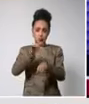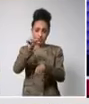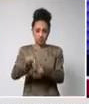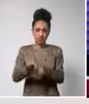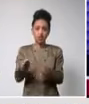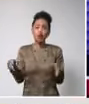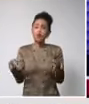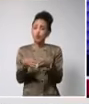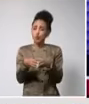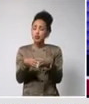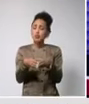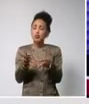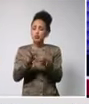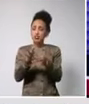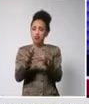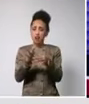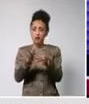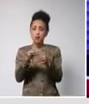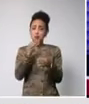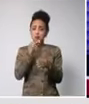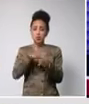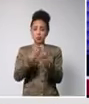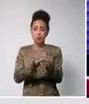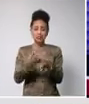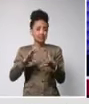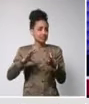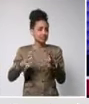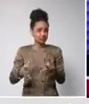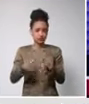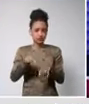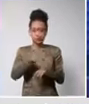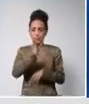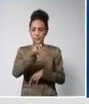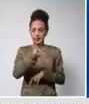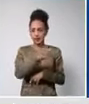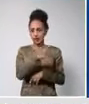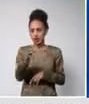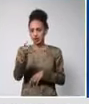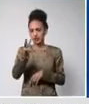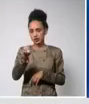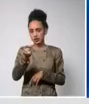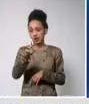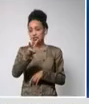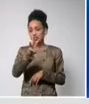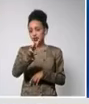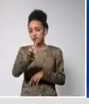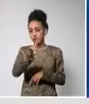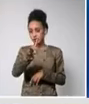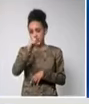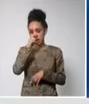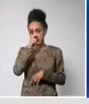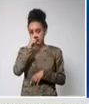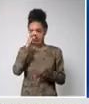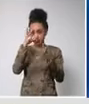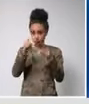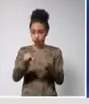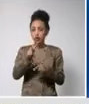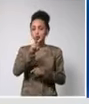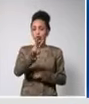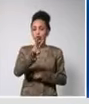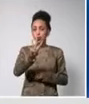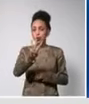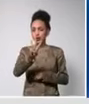las complicaciones que pueden hacer. De 20 a 39 años, 243, de 40